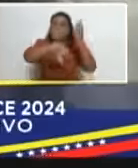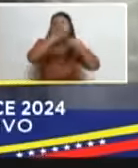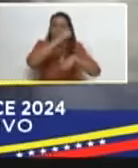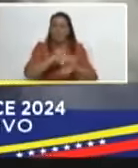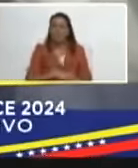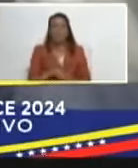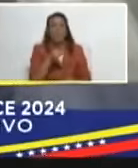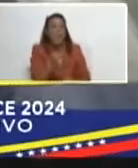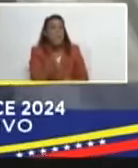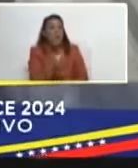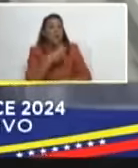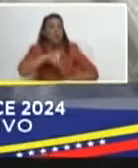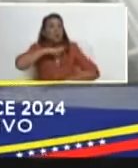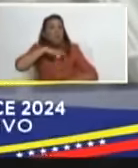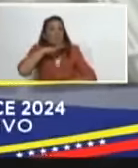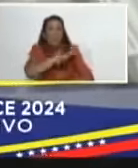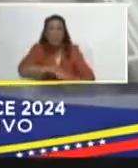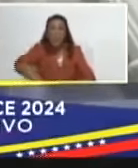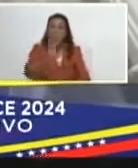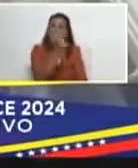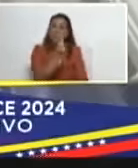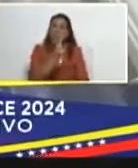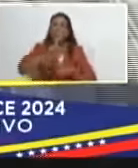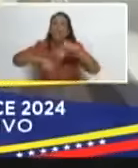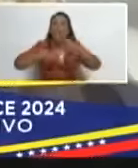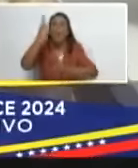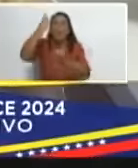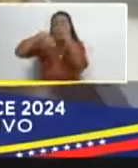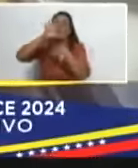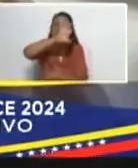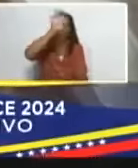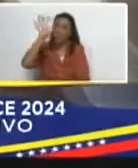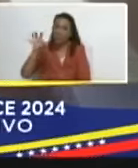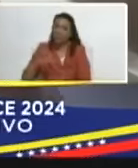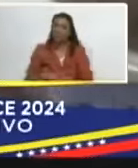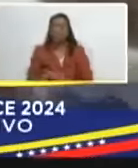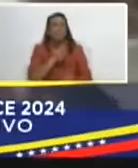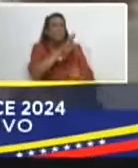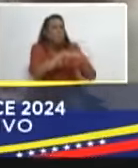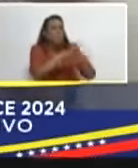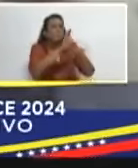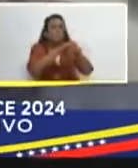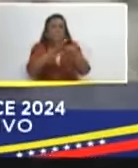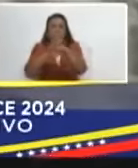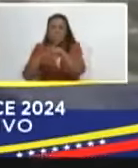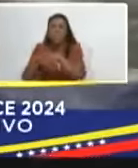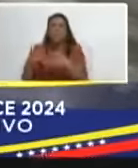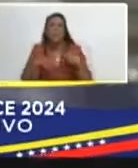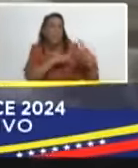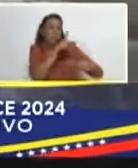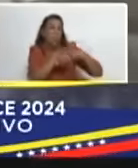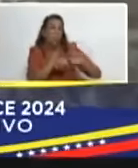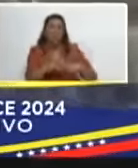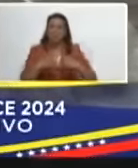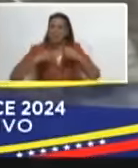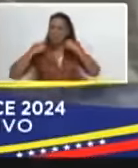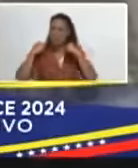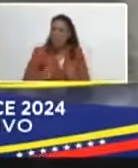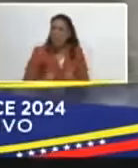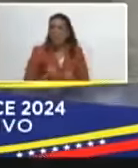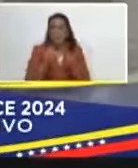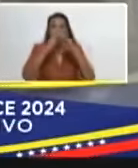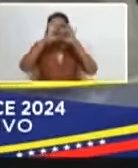Y dijo un gran amigo mío en el Guárico, Rafael Vázquez, José Vázquez, producir y vencer, y mire este